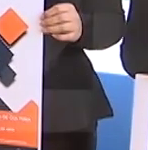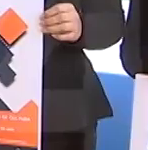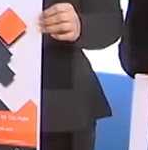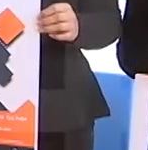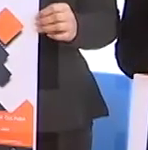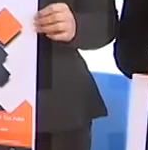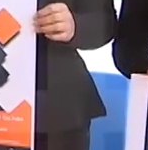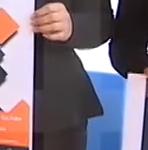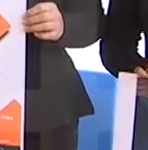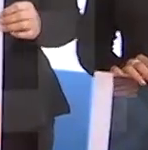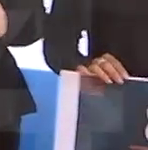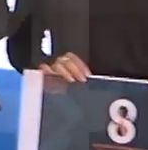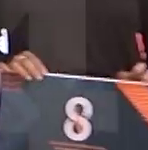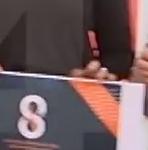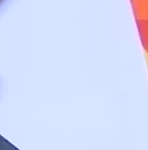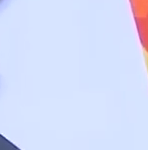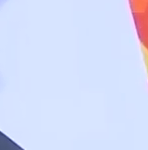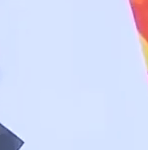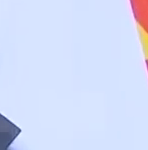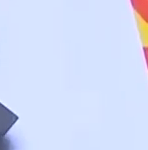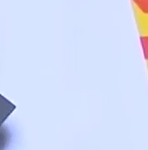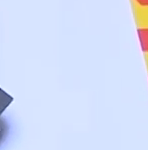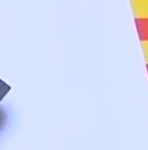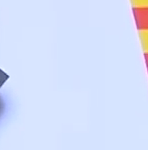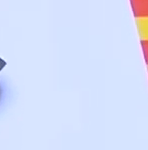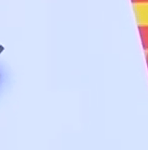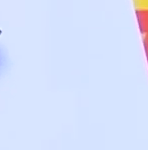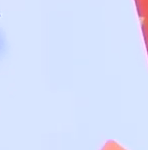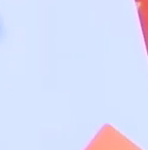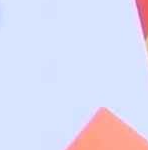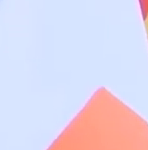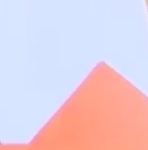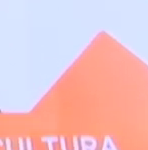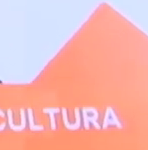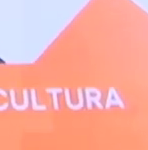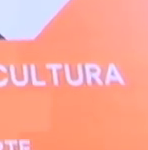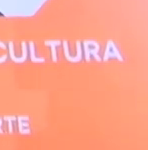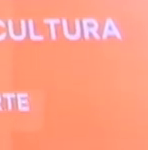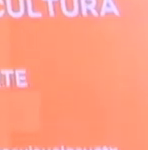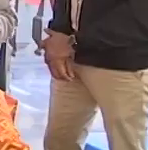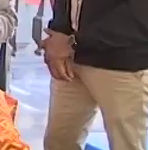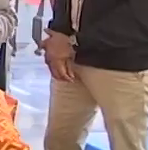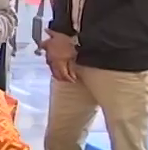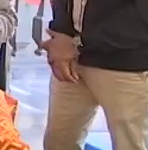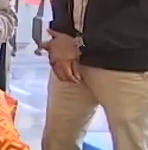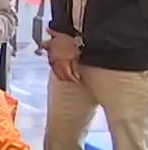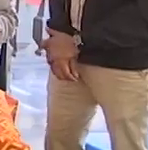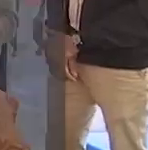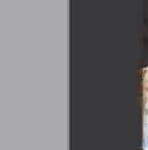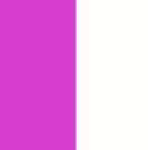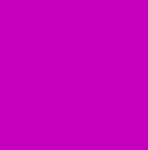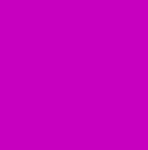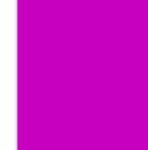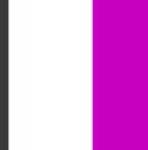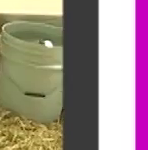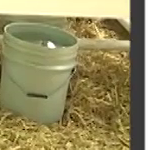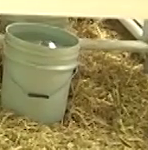Presentan el octavo Coloquio Internacional de Artes, donde se dictarán más de 10 ponencias y diversas expresiones culturales.